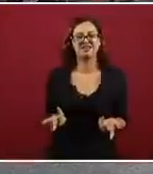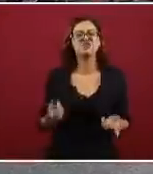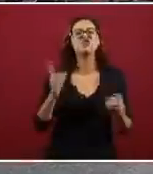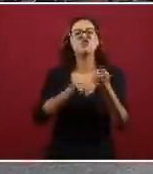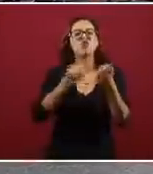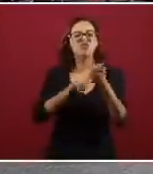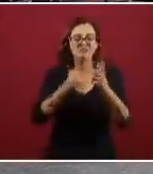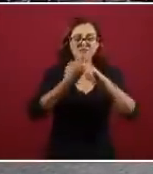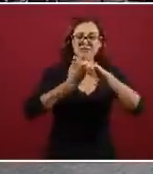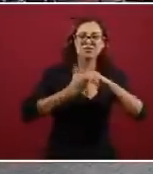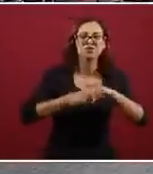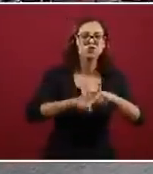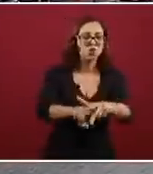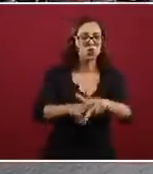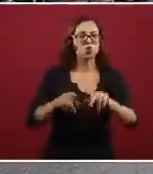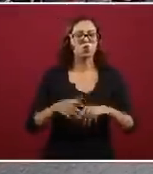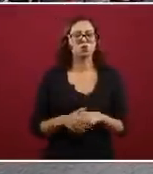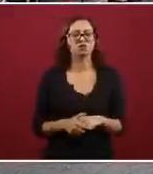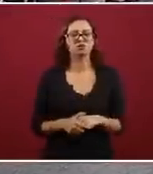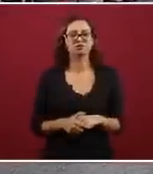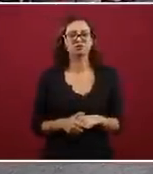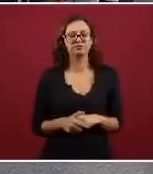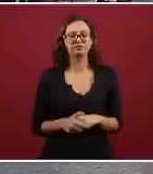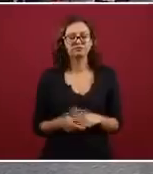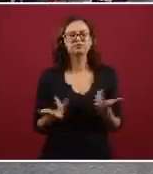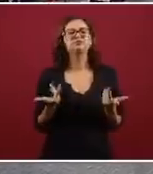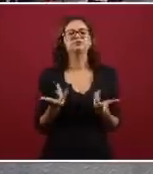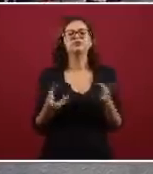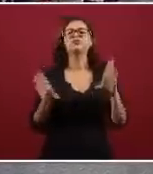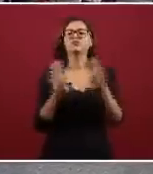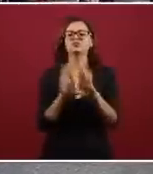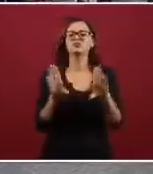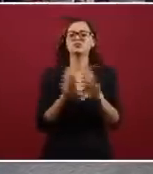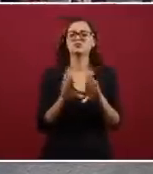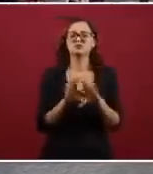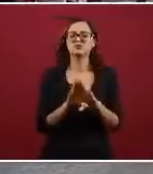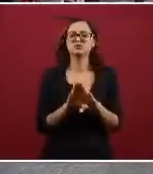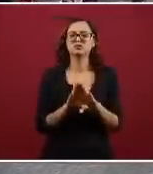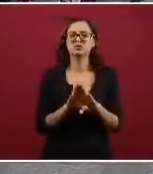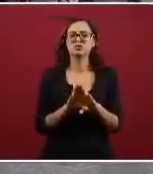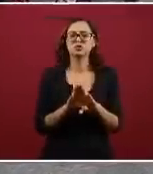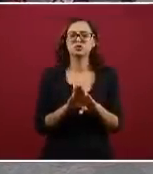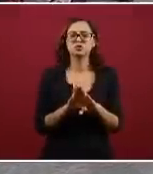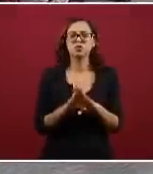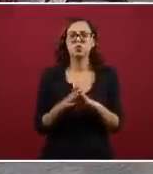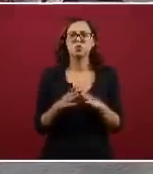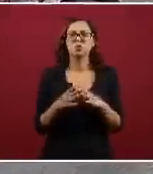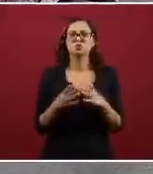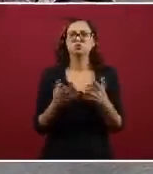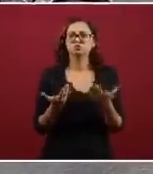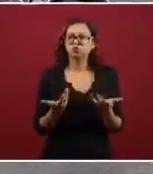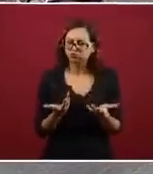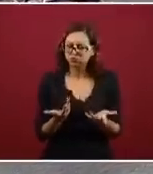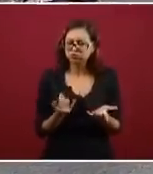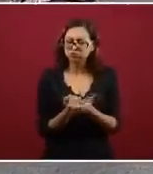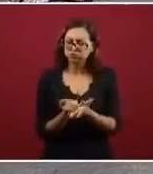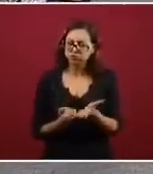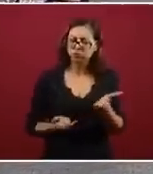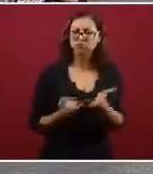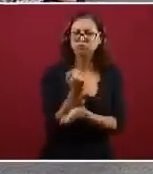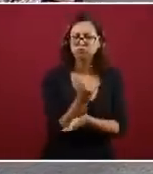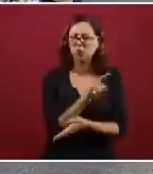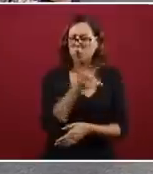¿Cómo fue que llegaron a la conclusión que tenía que desaparecer el